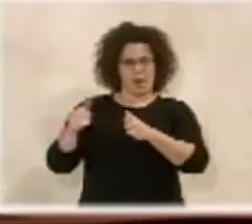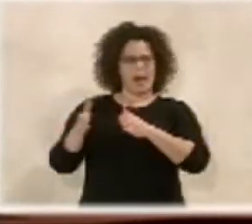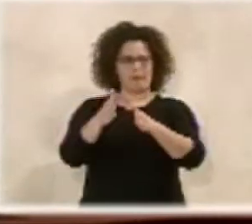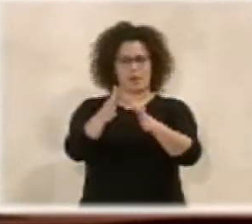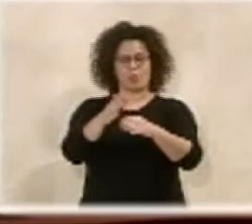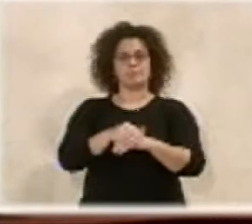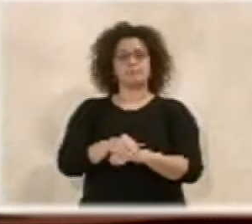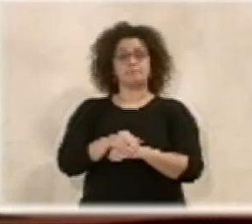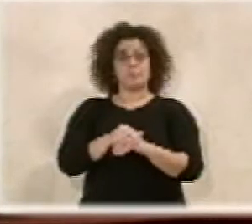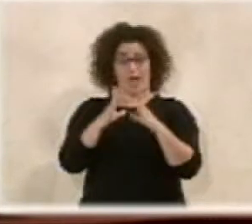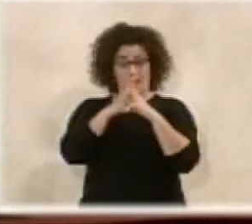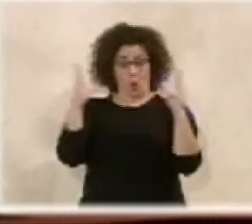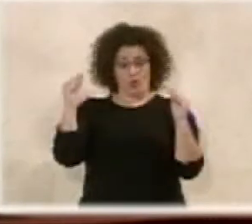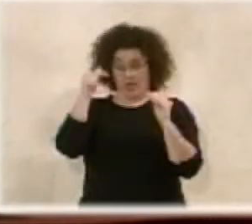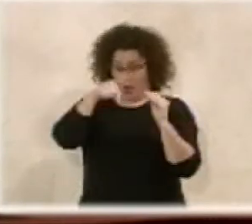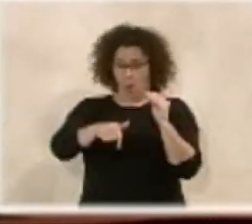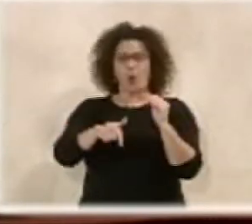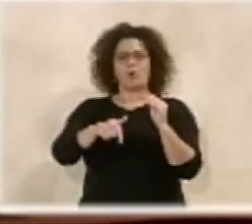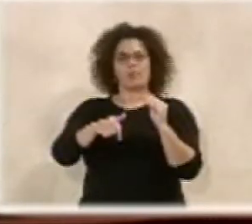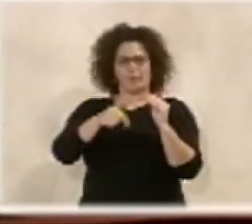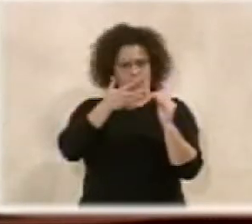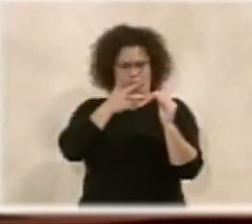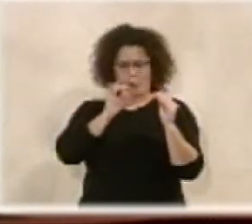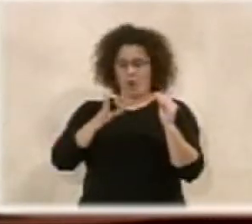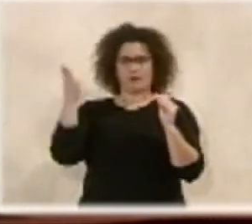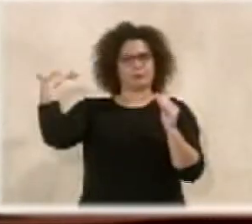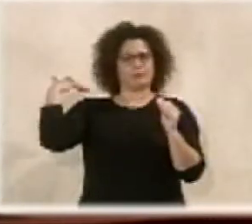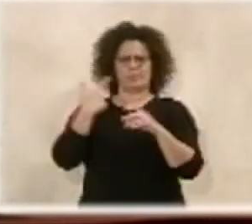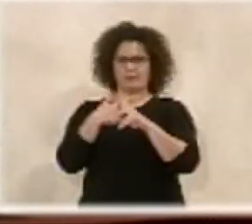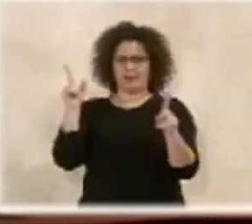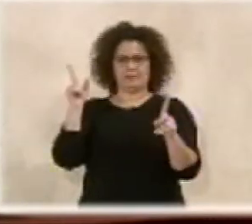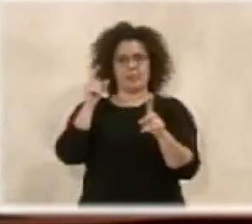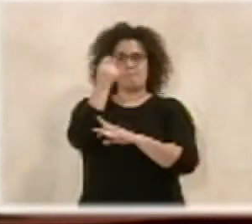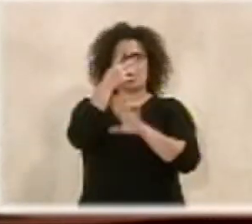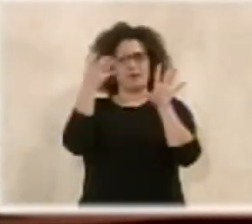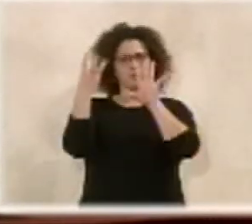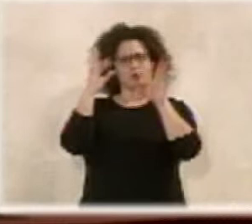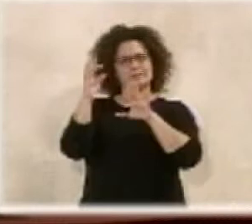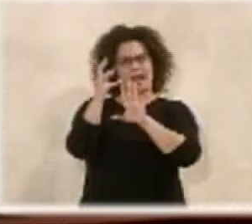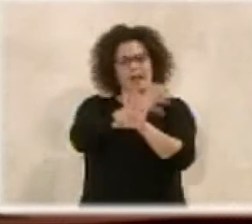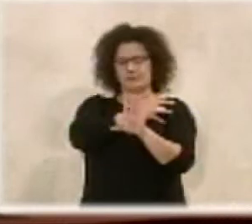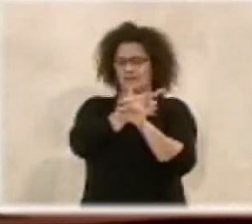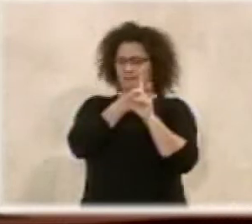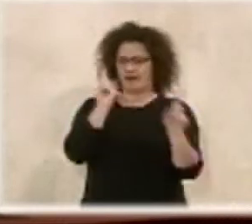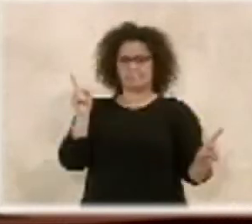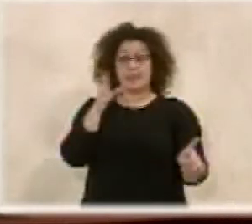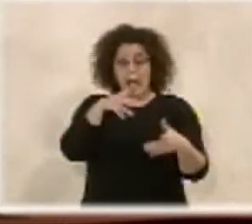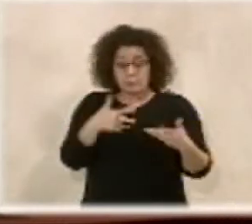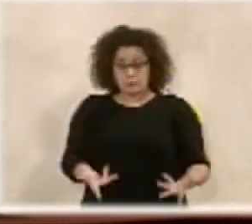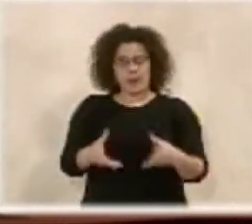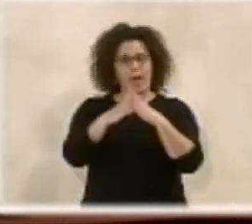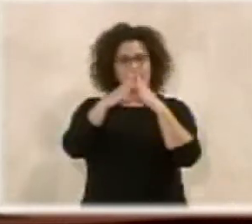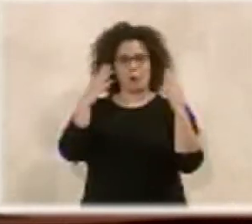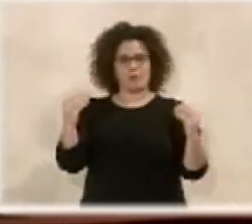La Andalucía que hoy conocemos nada tiene que ver con la de aquellos años previos a 1980. La Andalucía que conocemos hoy